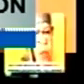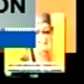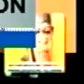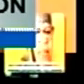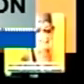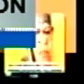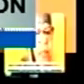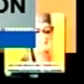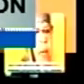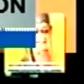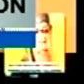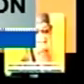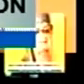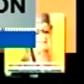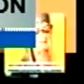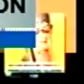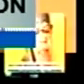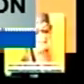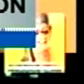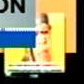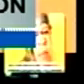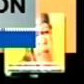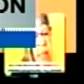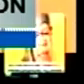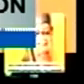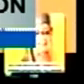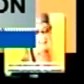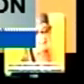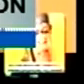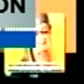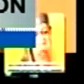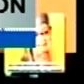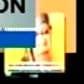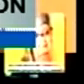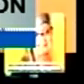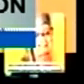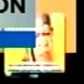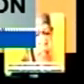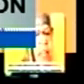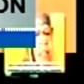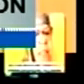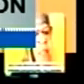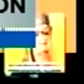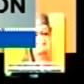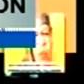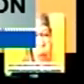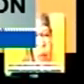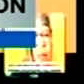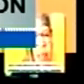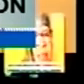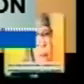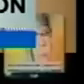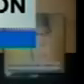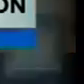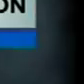hizo esta mañana en José de Paz, estaban las mamás de las víctimas fatales y estaban los